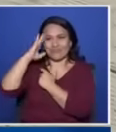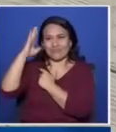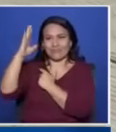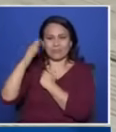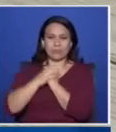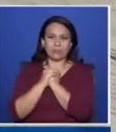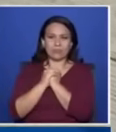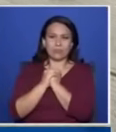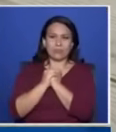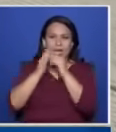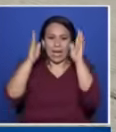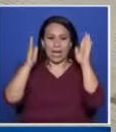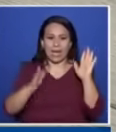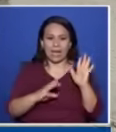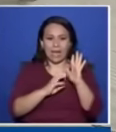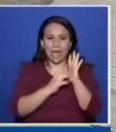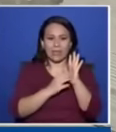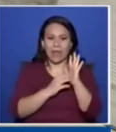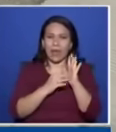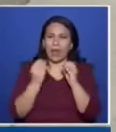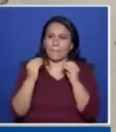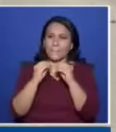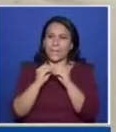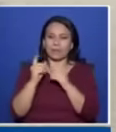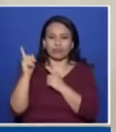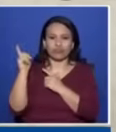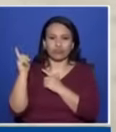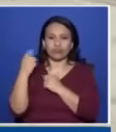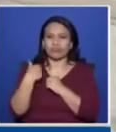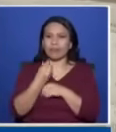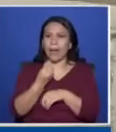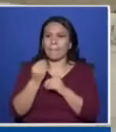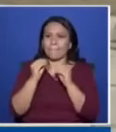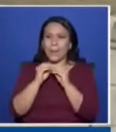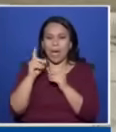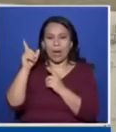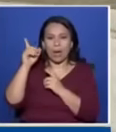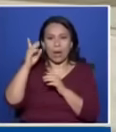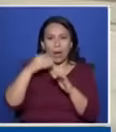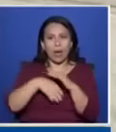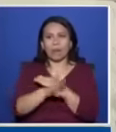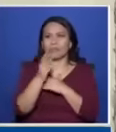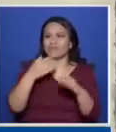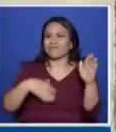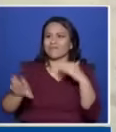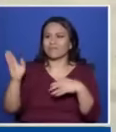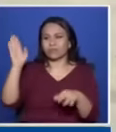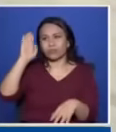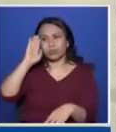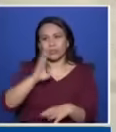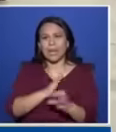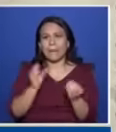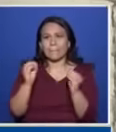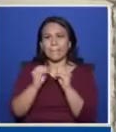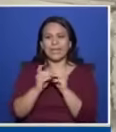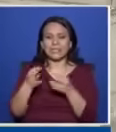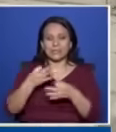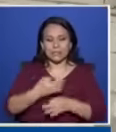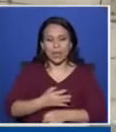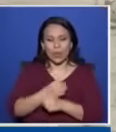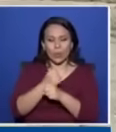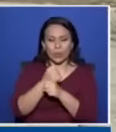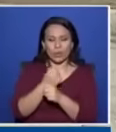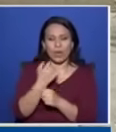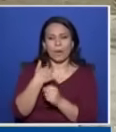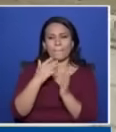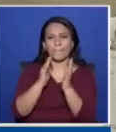canal de televisión, que debería de tener policías también y guardias, y entraron como si nada. Entonces, sí pedimos por favor